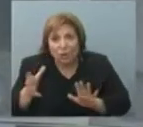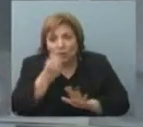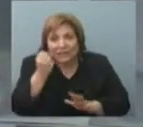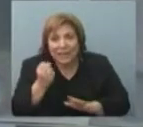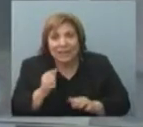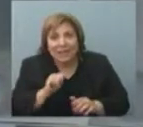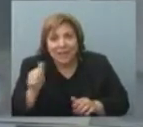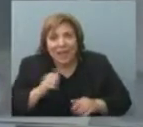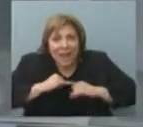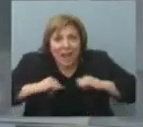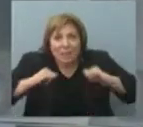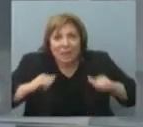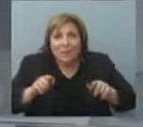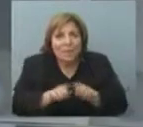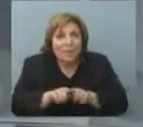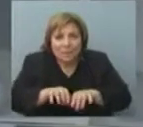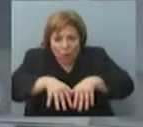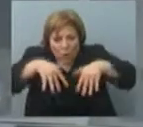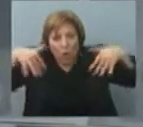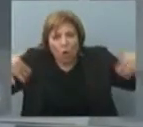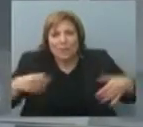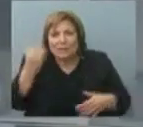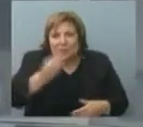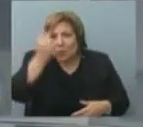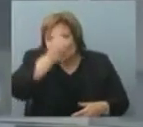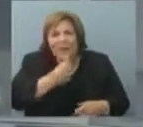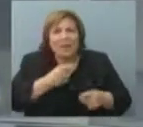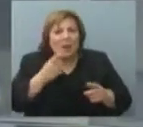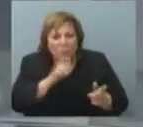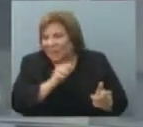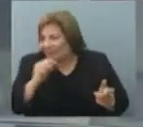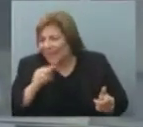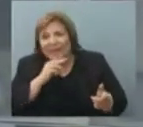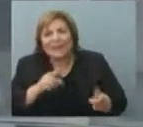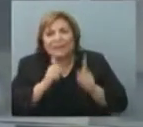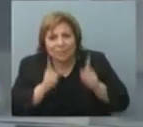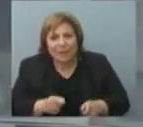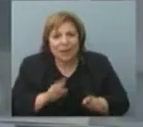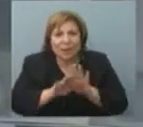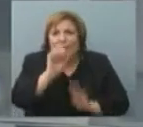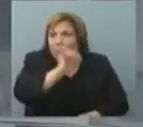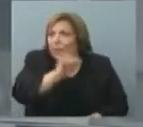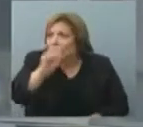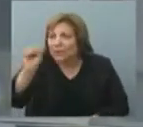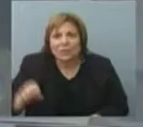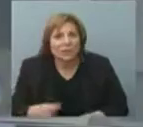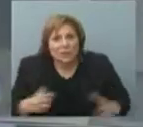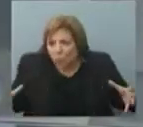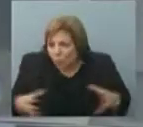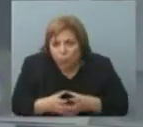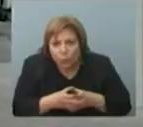subir durante toda la campaña en la misma Tribuna todos los fin de semana y los días de semana también y los puertas puertas también lo hacíamos